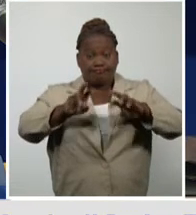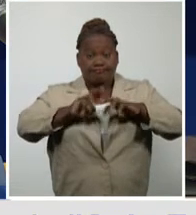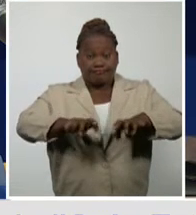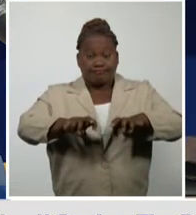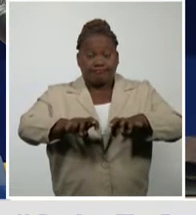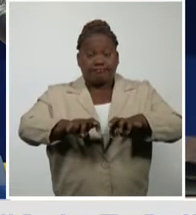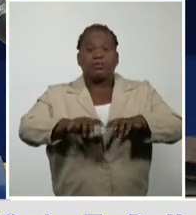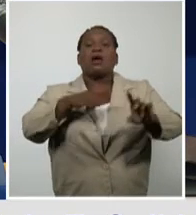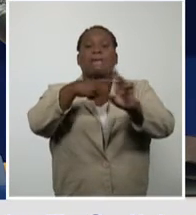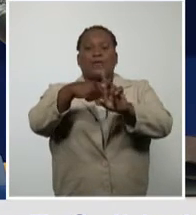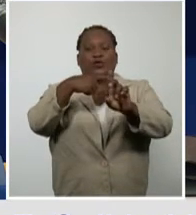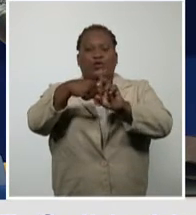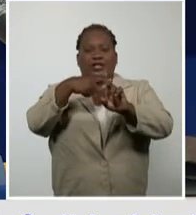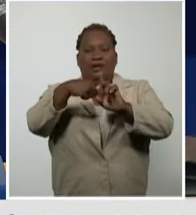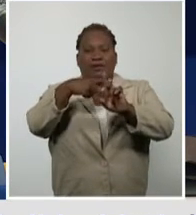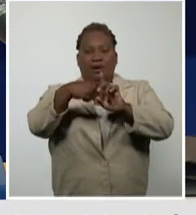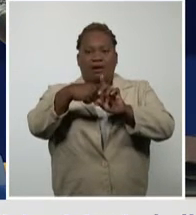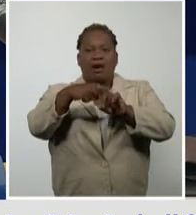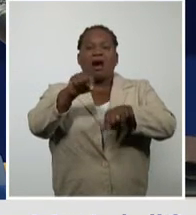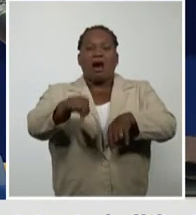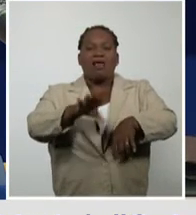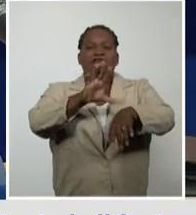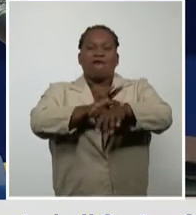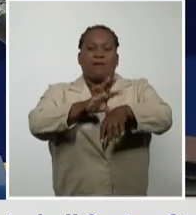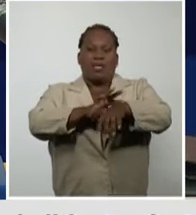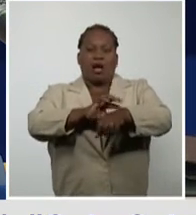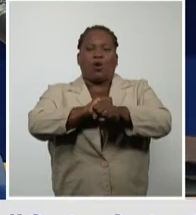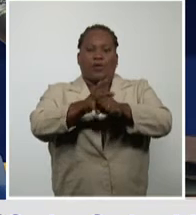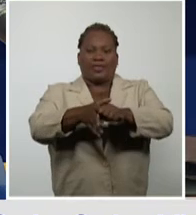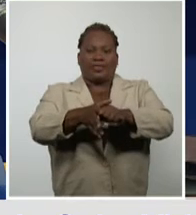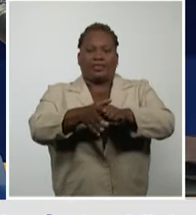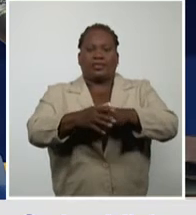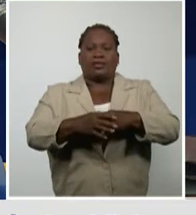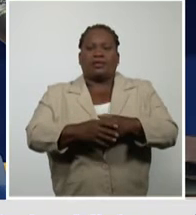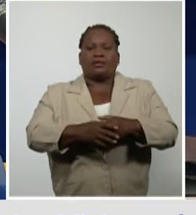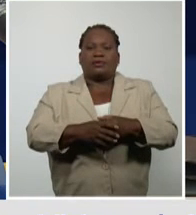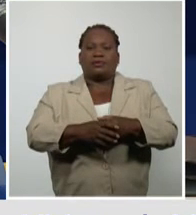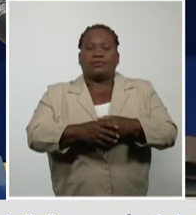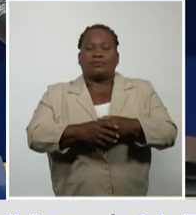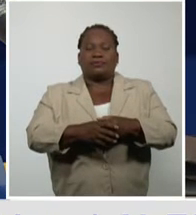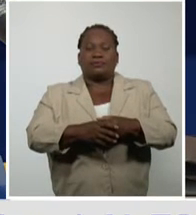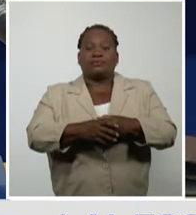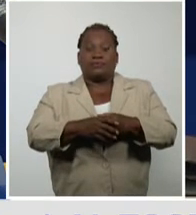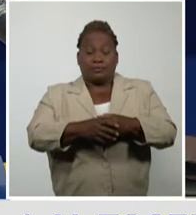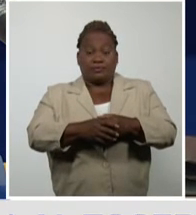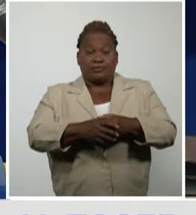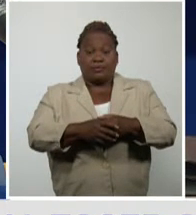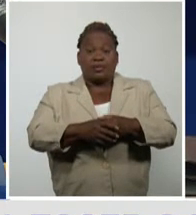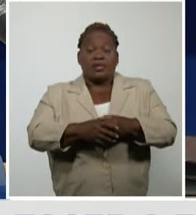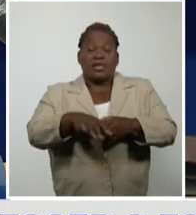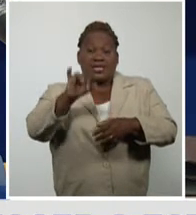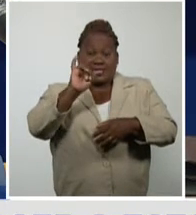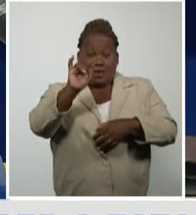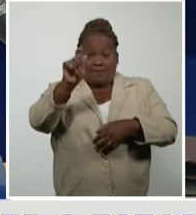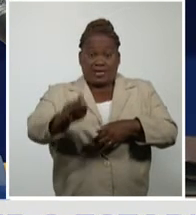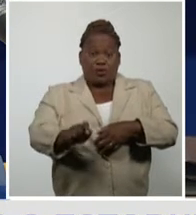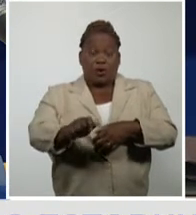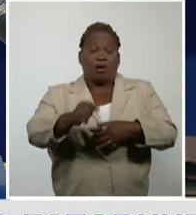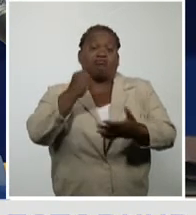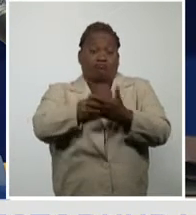resultado positivas a esta enfermedad. Los 6 nuevos casos que se confirmaron en el día de ayer, todos son